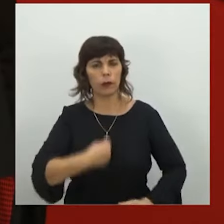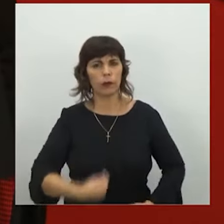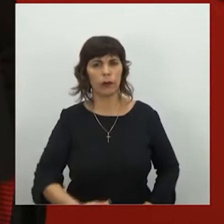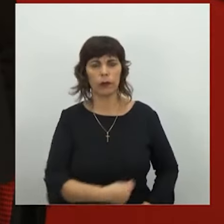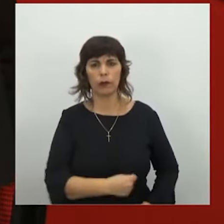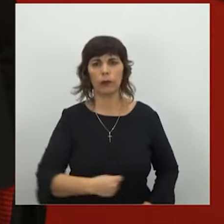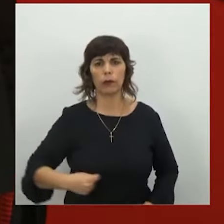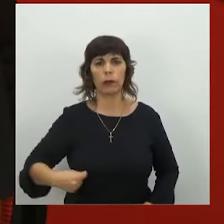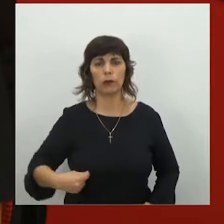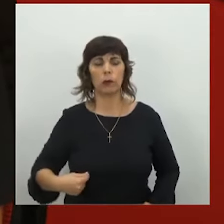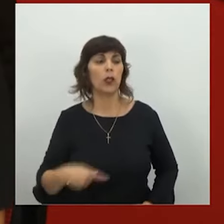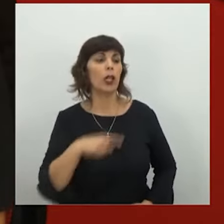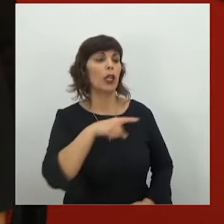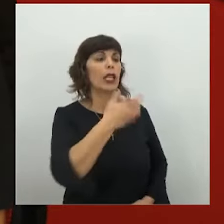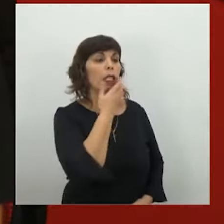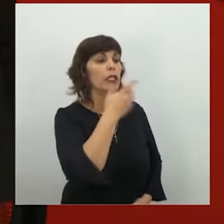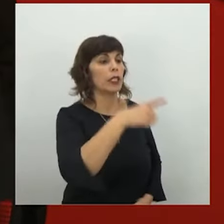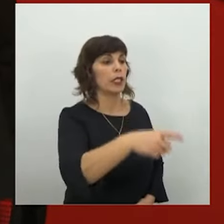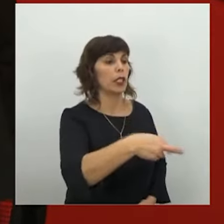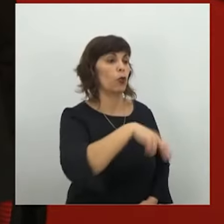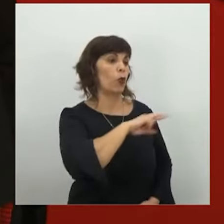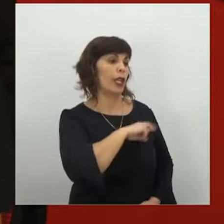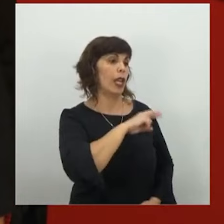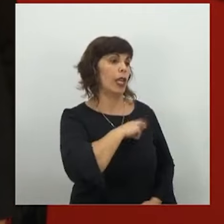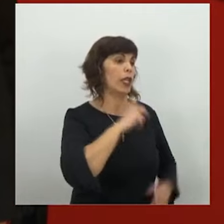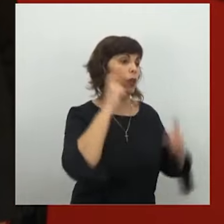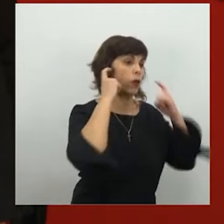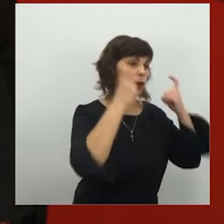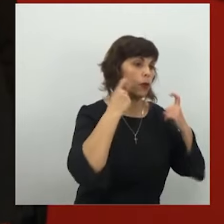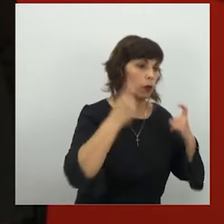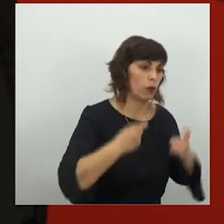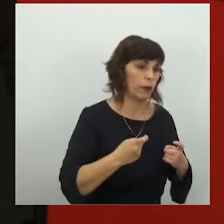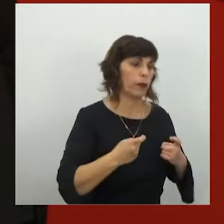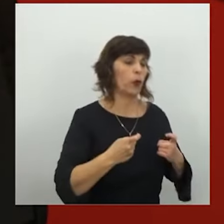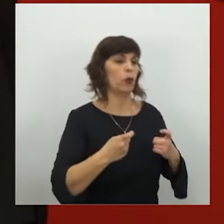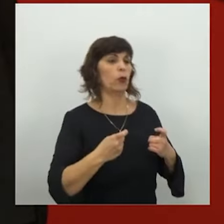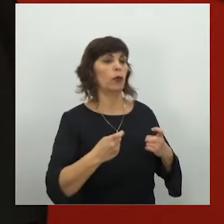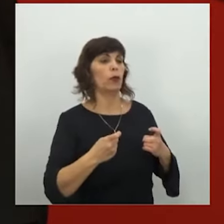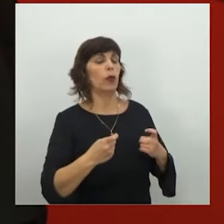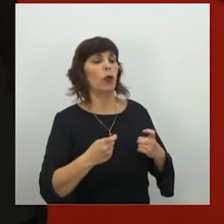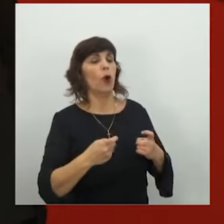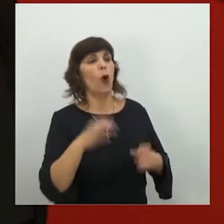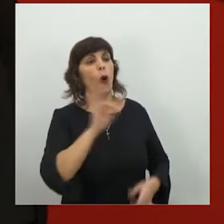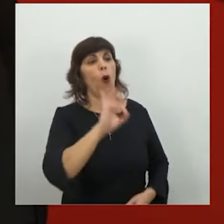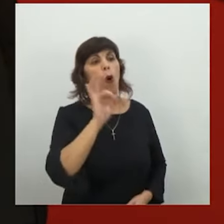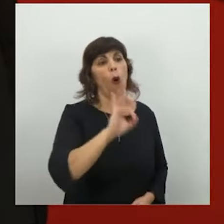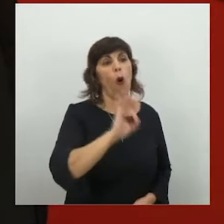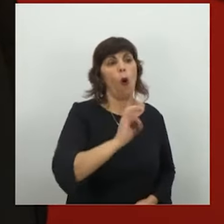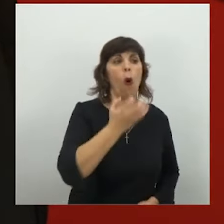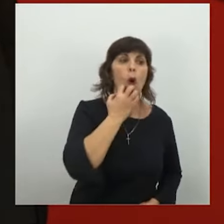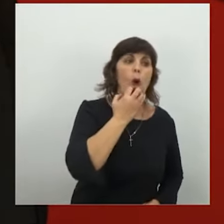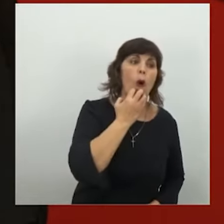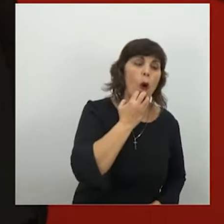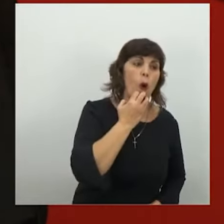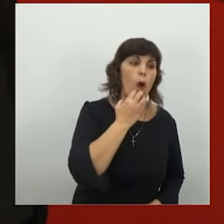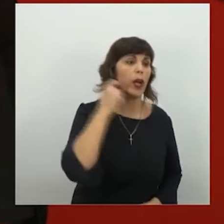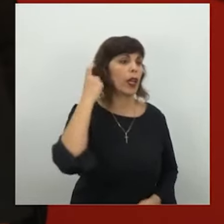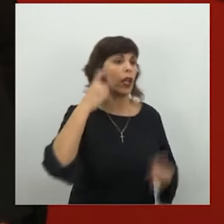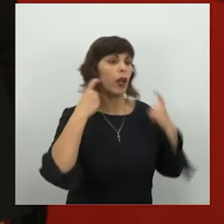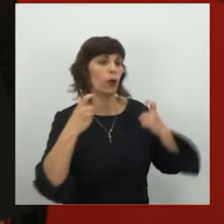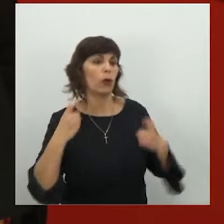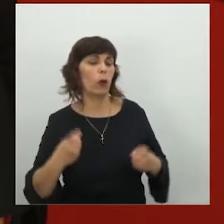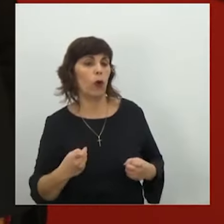seas ortodoxo, griego ortodoxo, rumano ortodoxo, serbio ortodoxo,